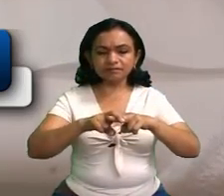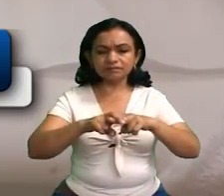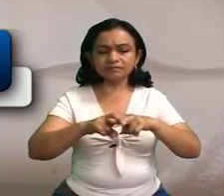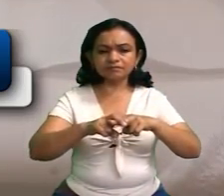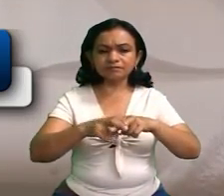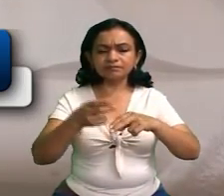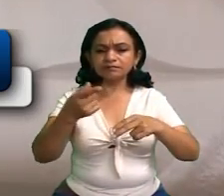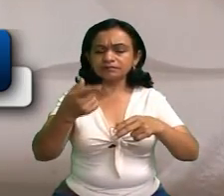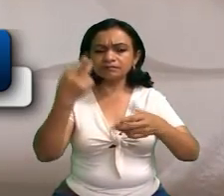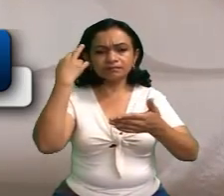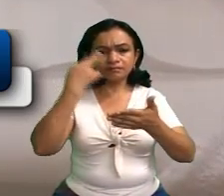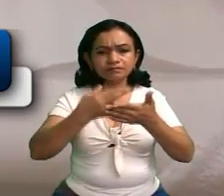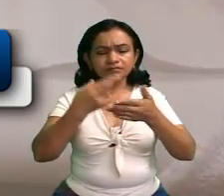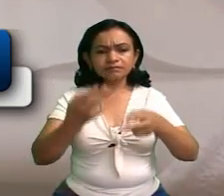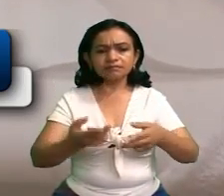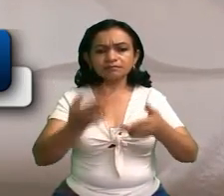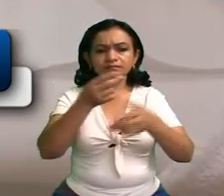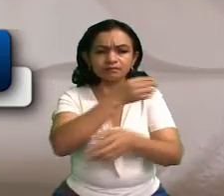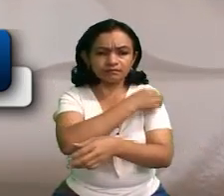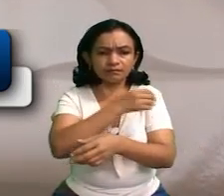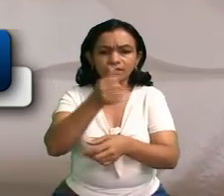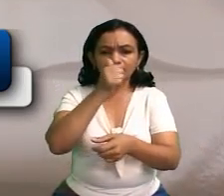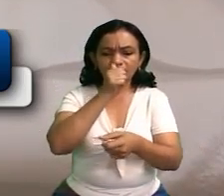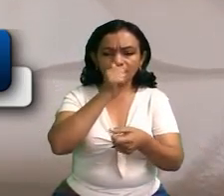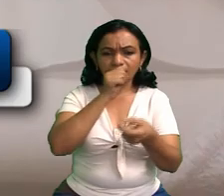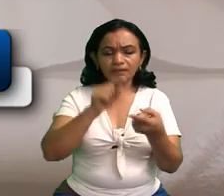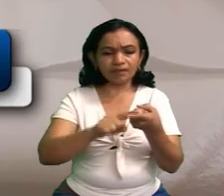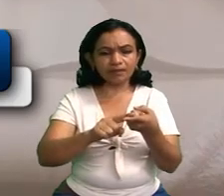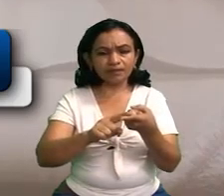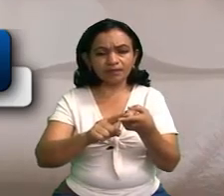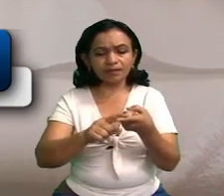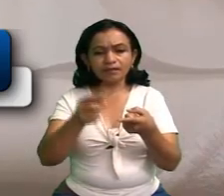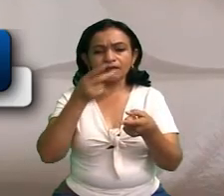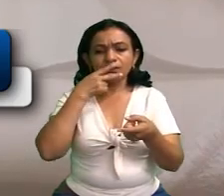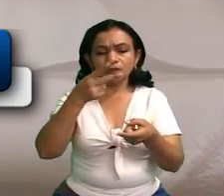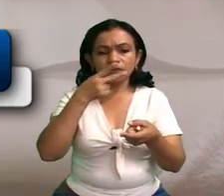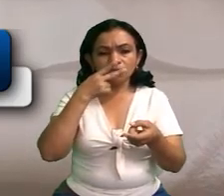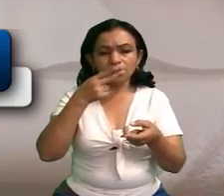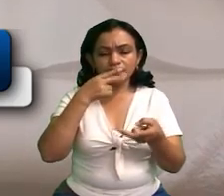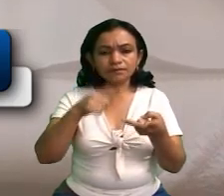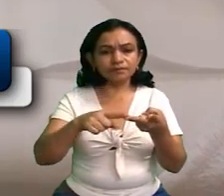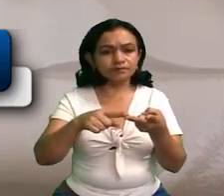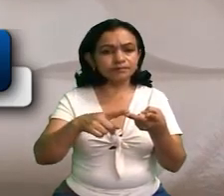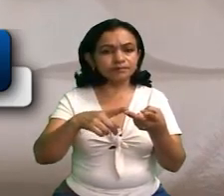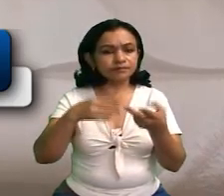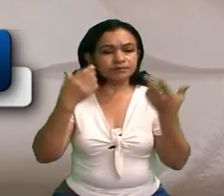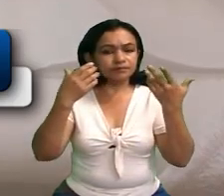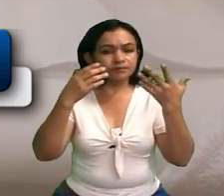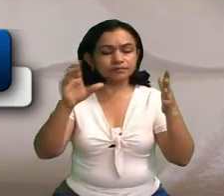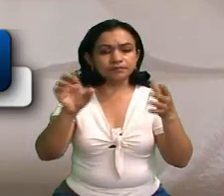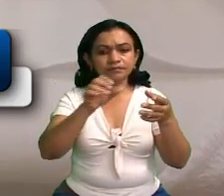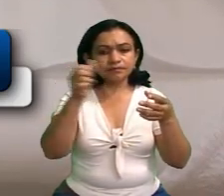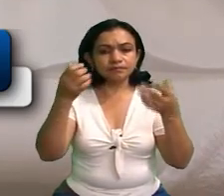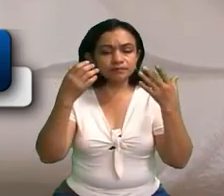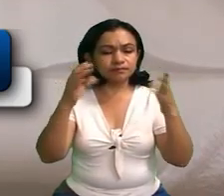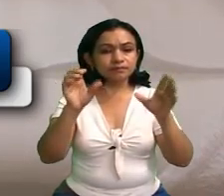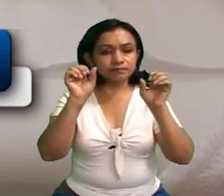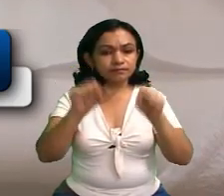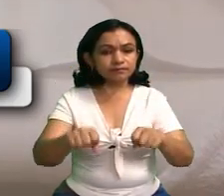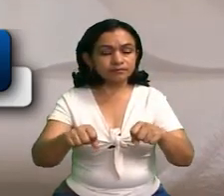yo me refiero al consumo de alcohol. Uh-huh. Al consumo de alcohol, consumo de tabaco y de otras sustancias también puede